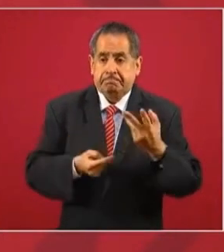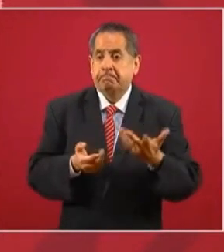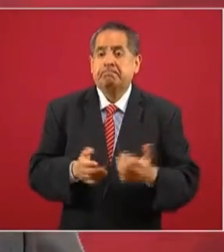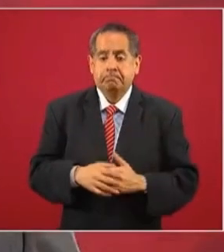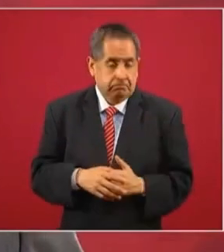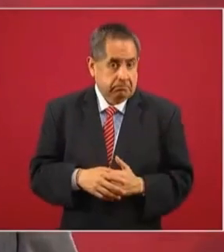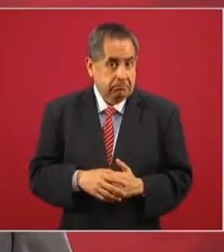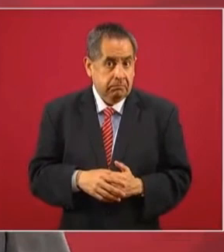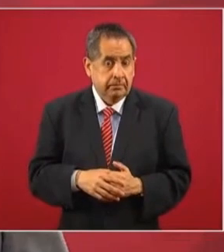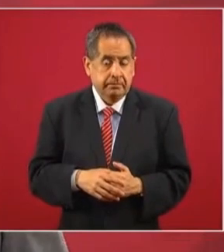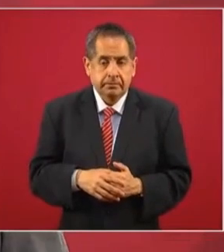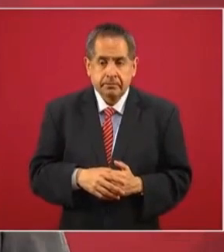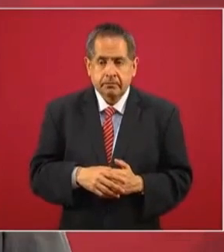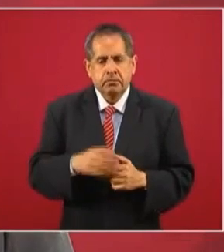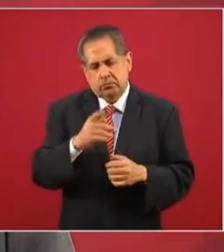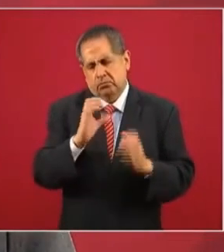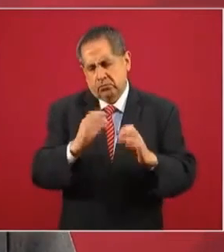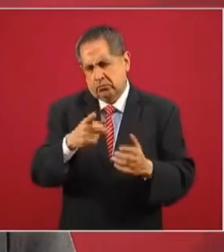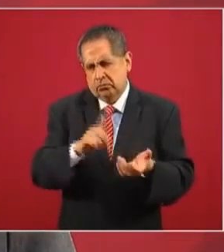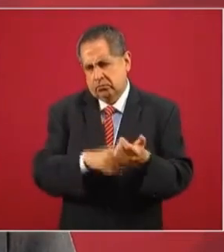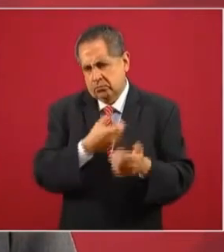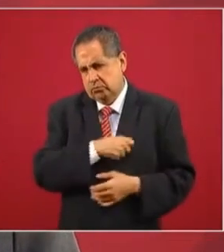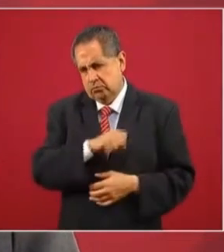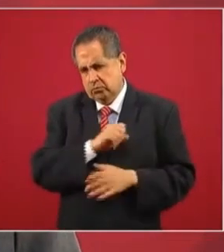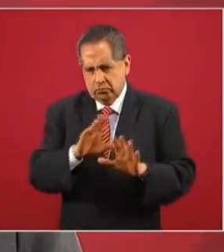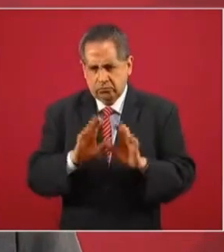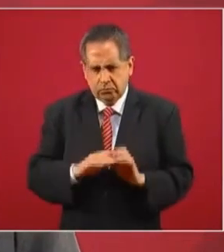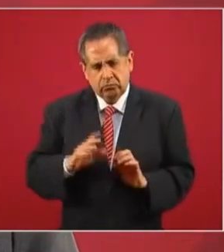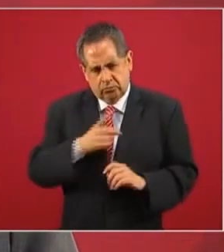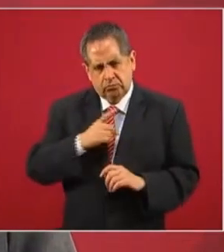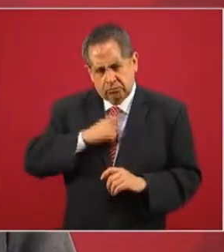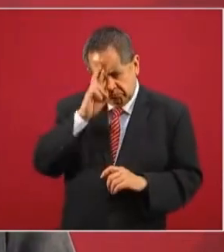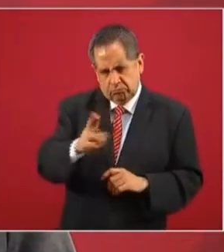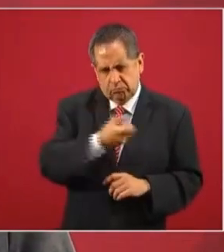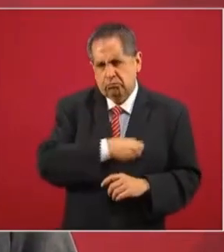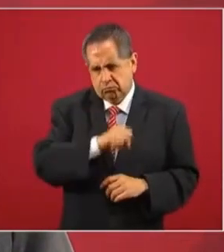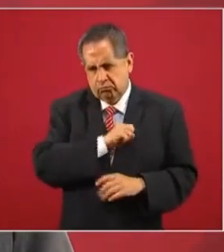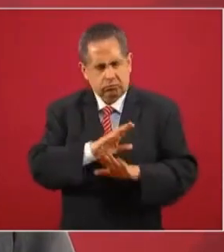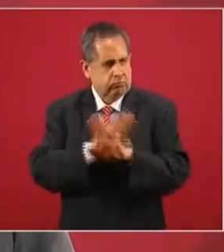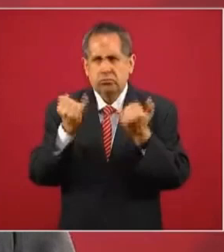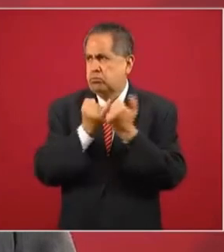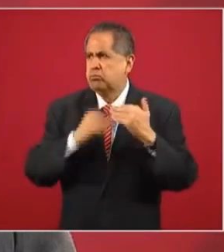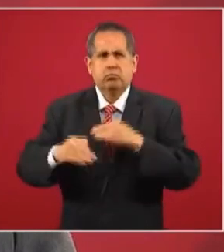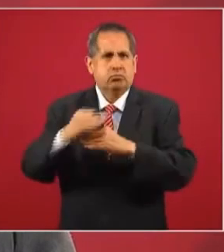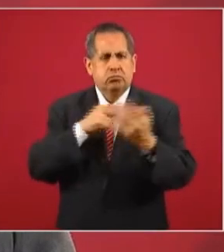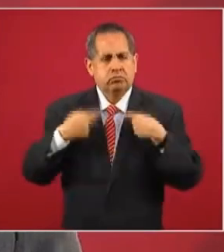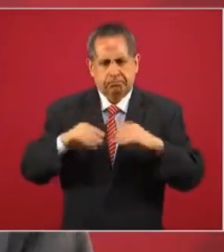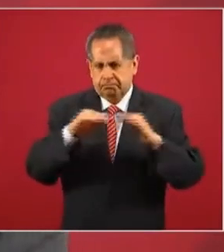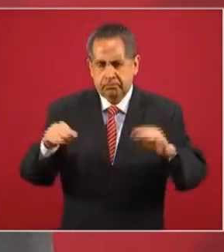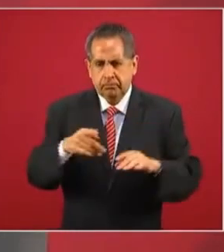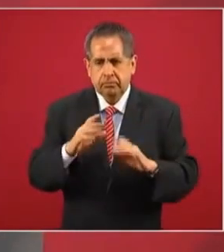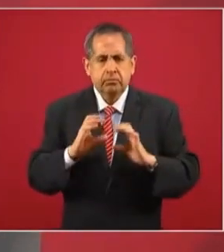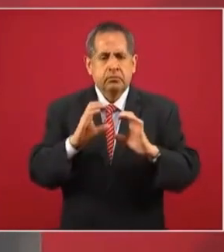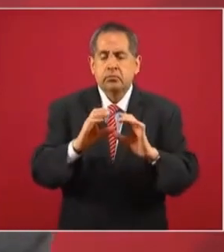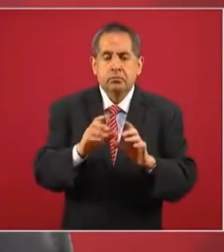O sea, no solo por su salud, que también merece eso, como cualquier ser humano, sino